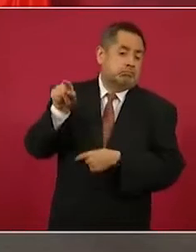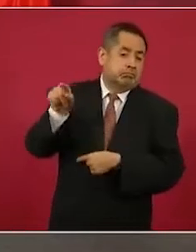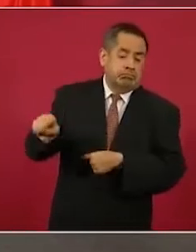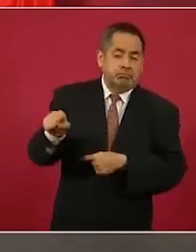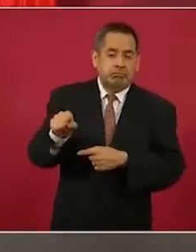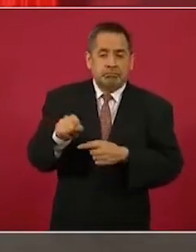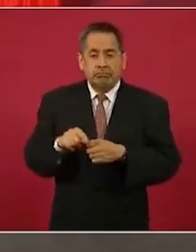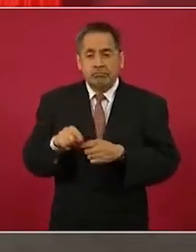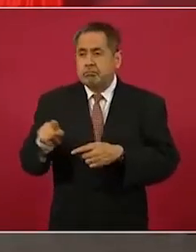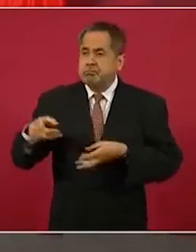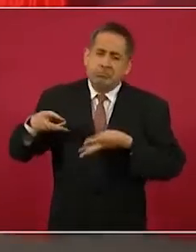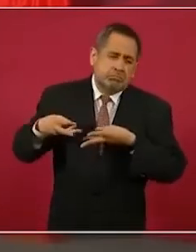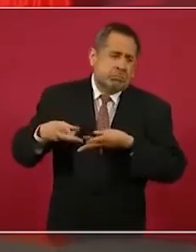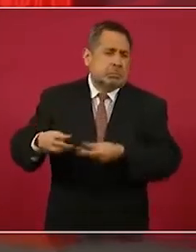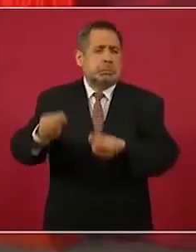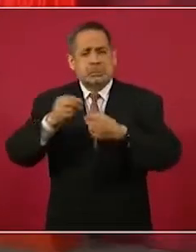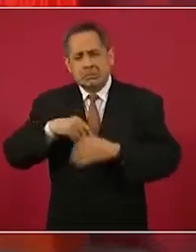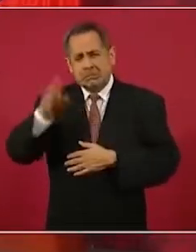el aeropuerto